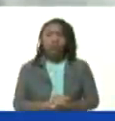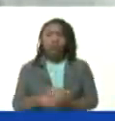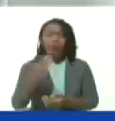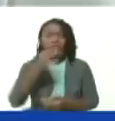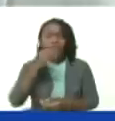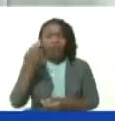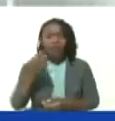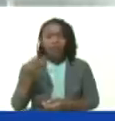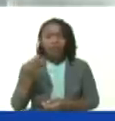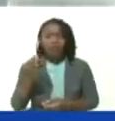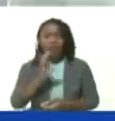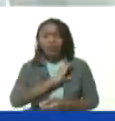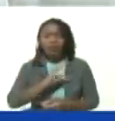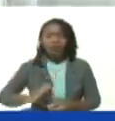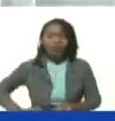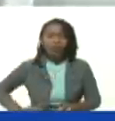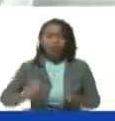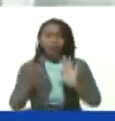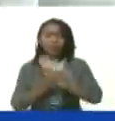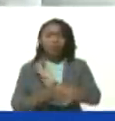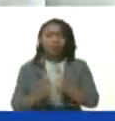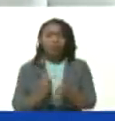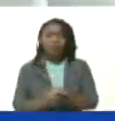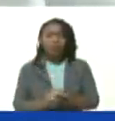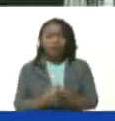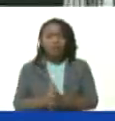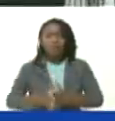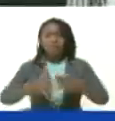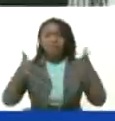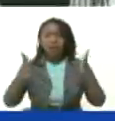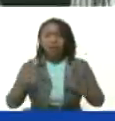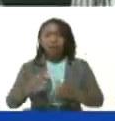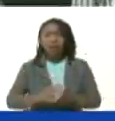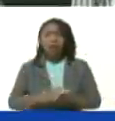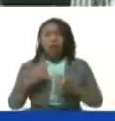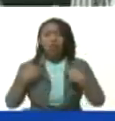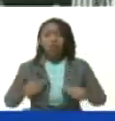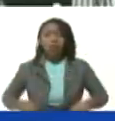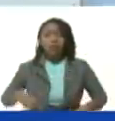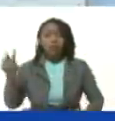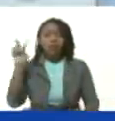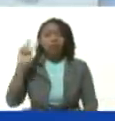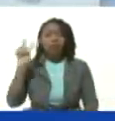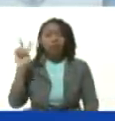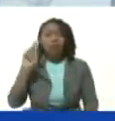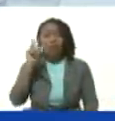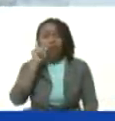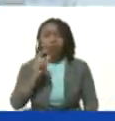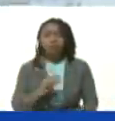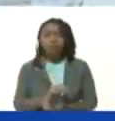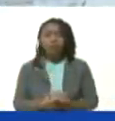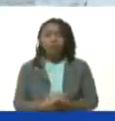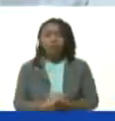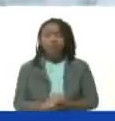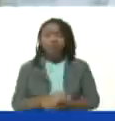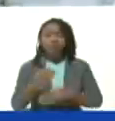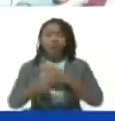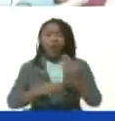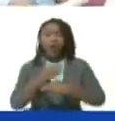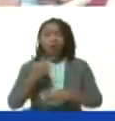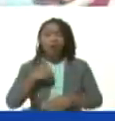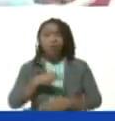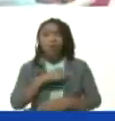verdadero amor del más grande humanismo venezolano, del que está hecho